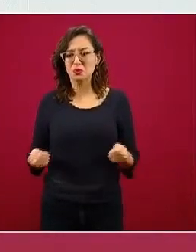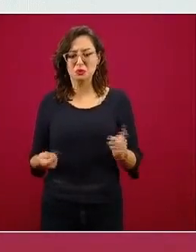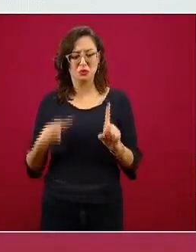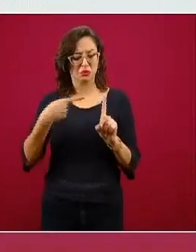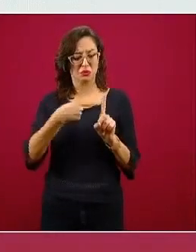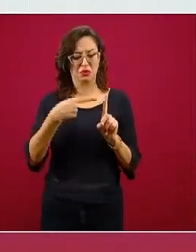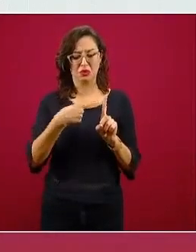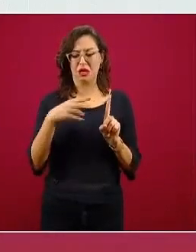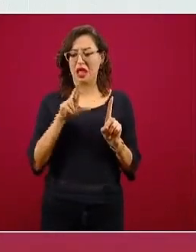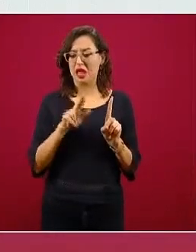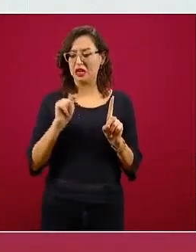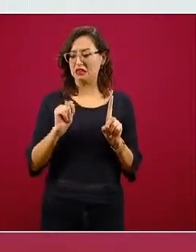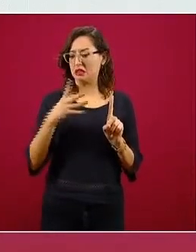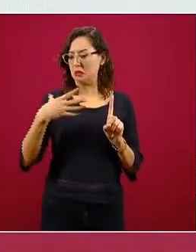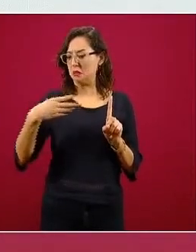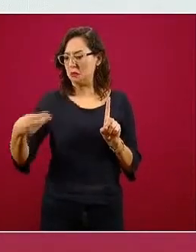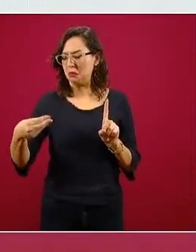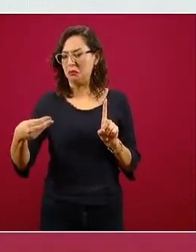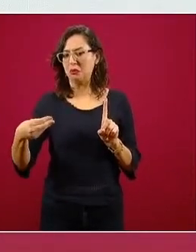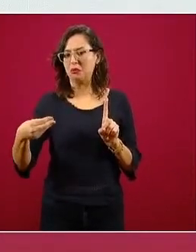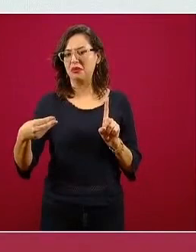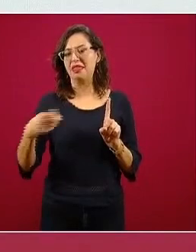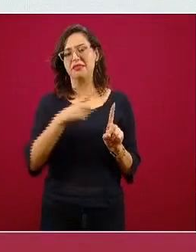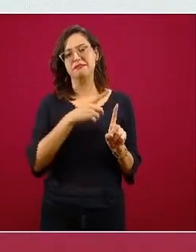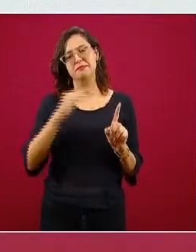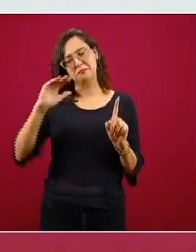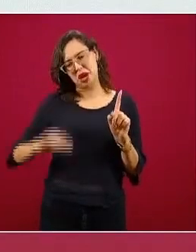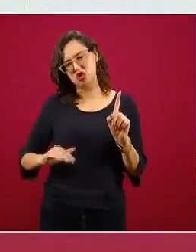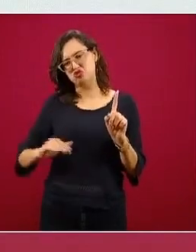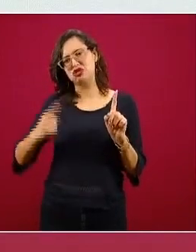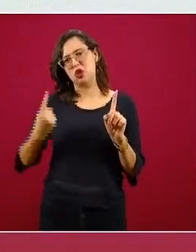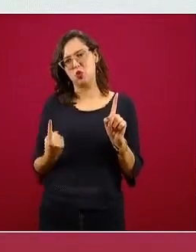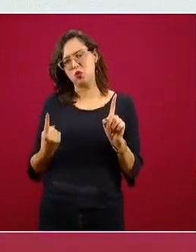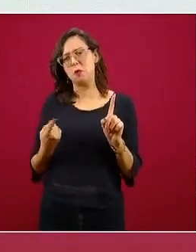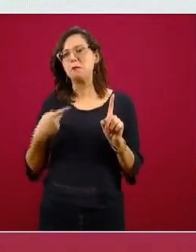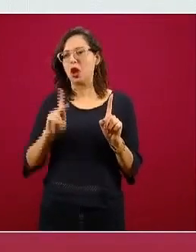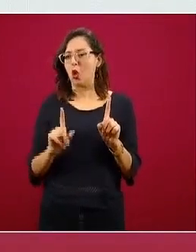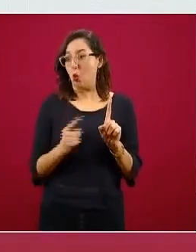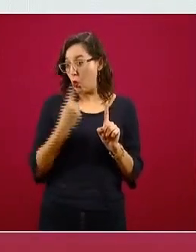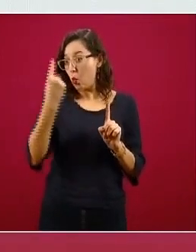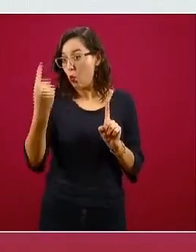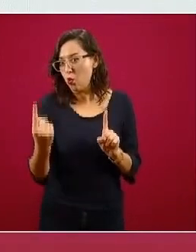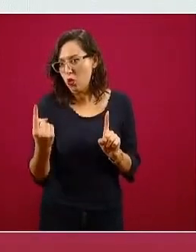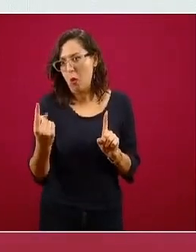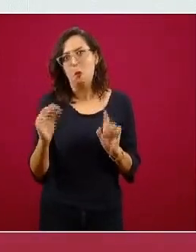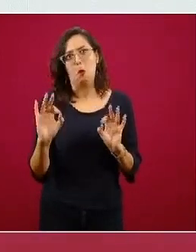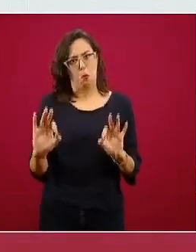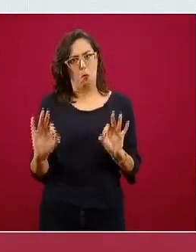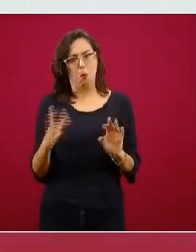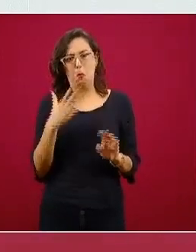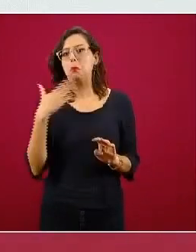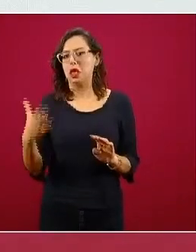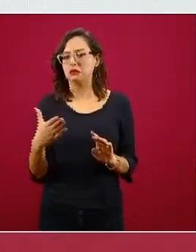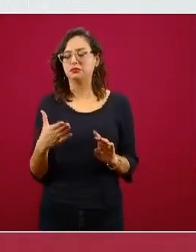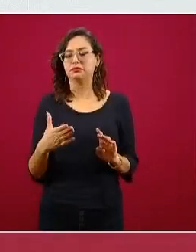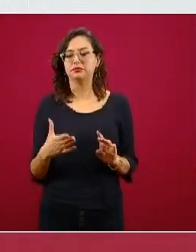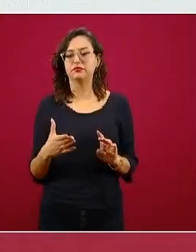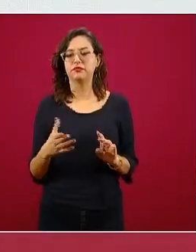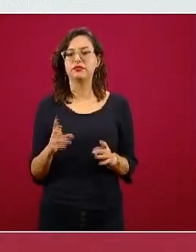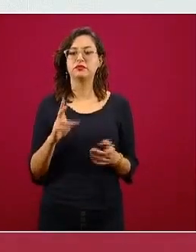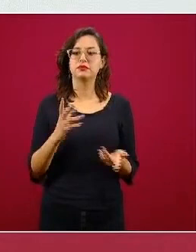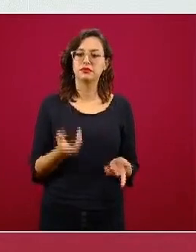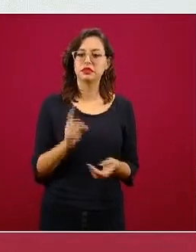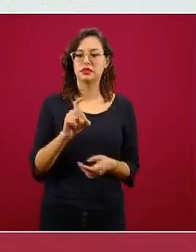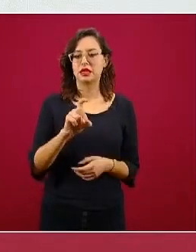un número RT, deseablemente tiene que estar por debajo de 1, pero al menos 1 es un gran logro. Esto estamos hablando del